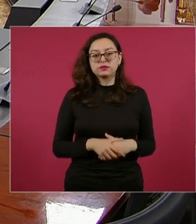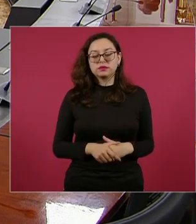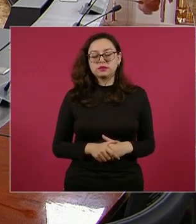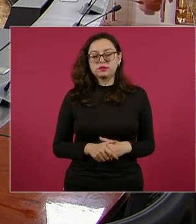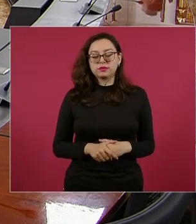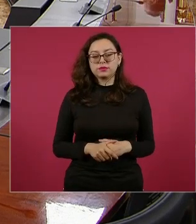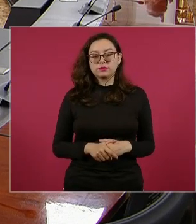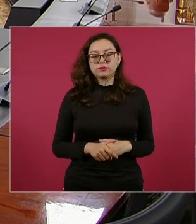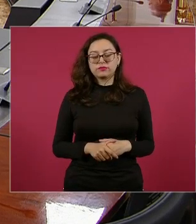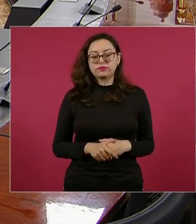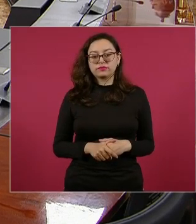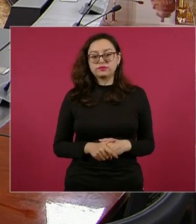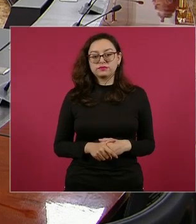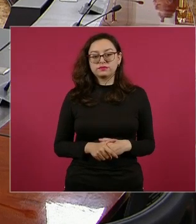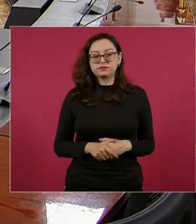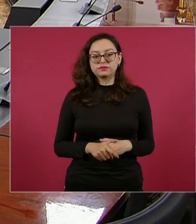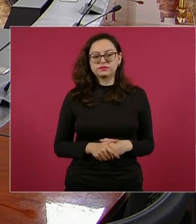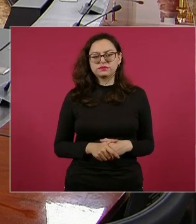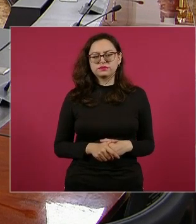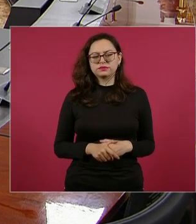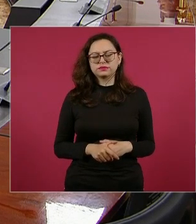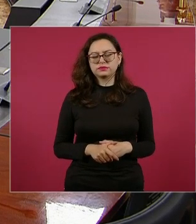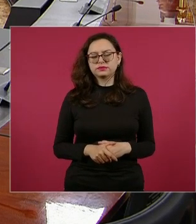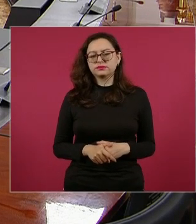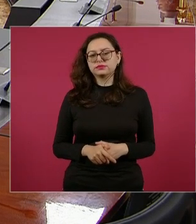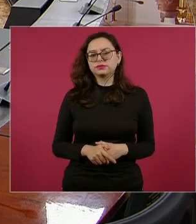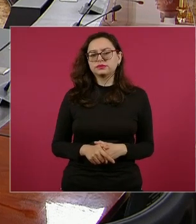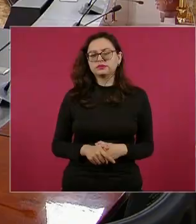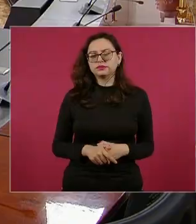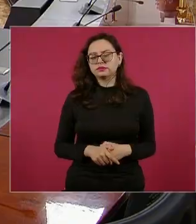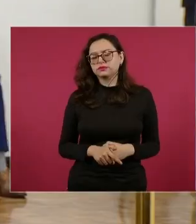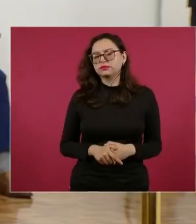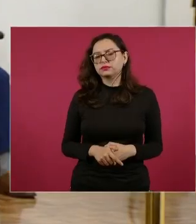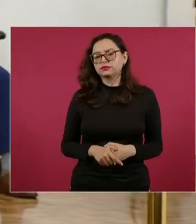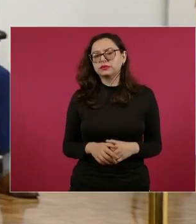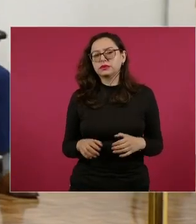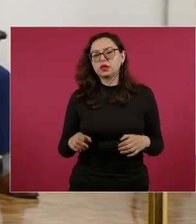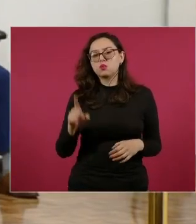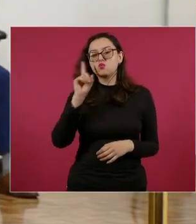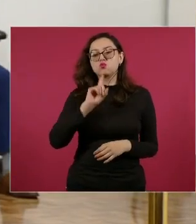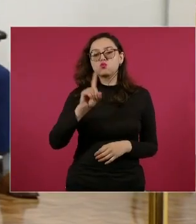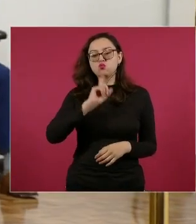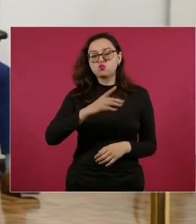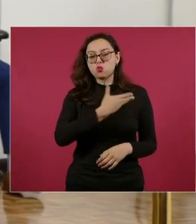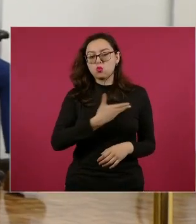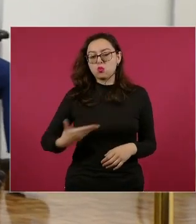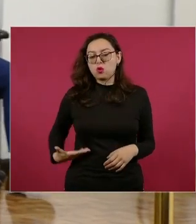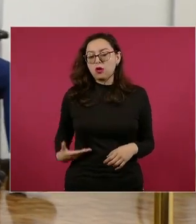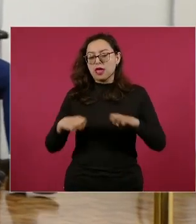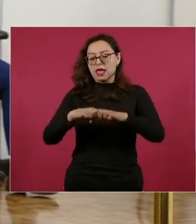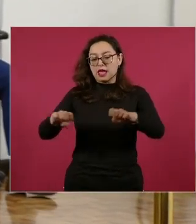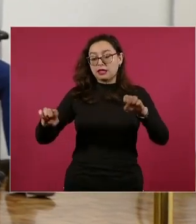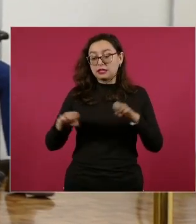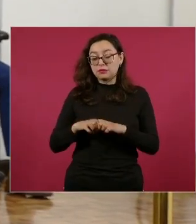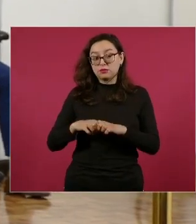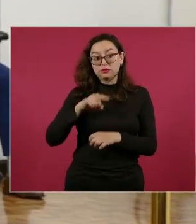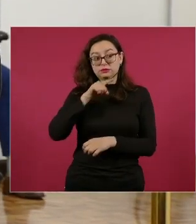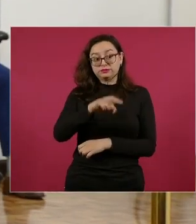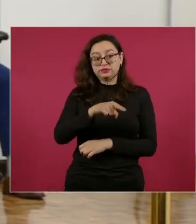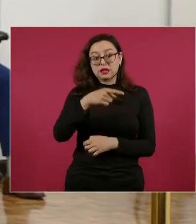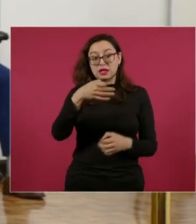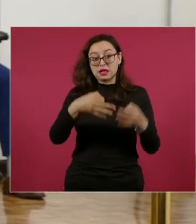opinión respecto a la incorporación del ministro en retiro, Arturo Saldívar, al próximo gabinete. ¿Considera que continuará desde esta